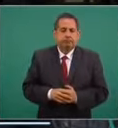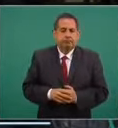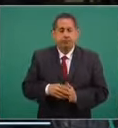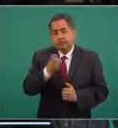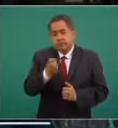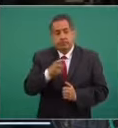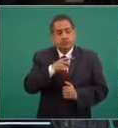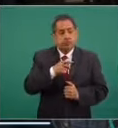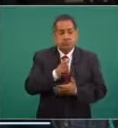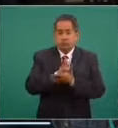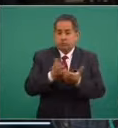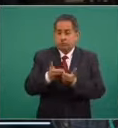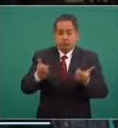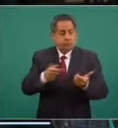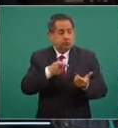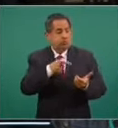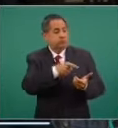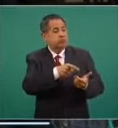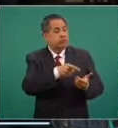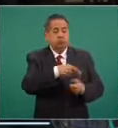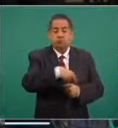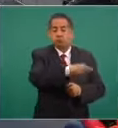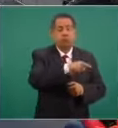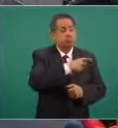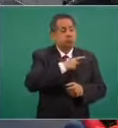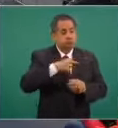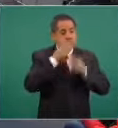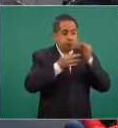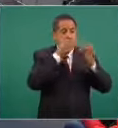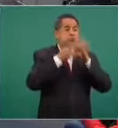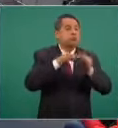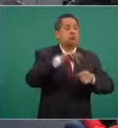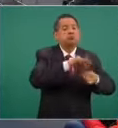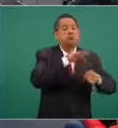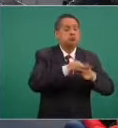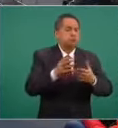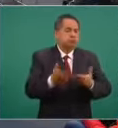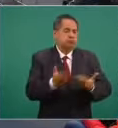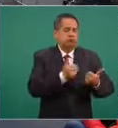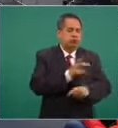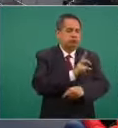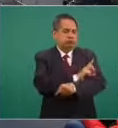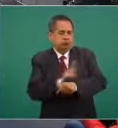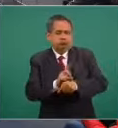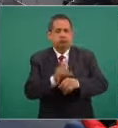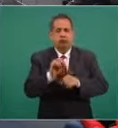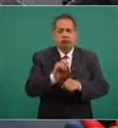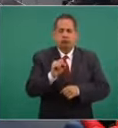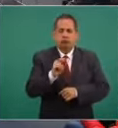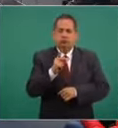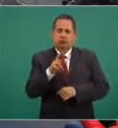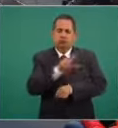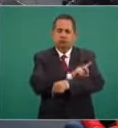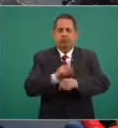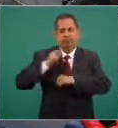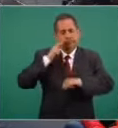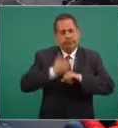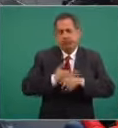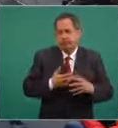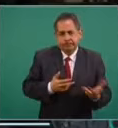Están utilizando a los servidores de la Nación para hacer promoción del voto a favor de delegados o superdelegados. La